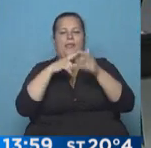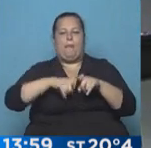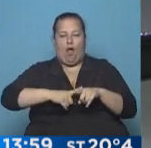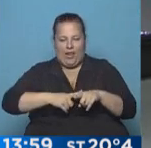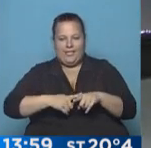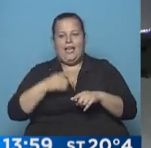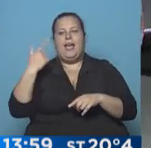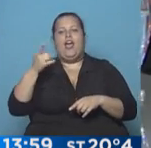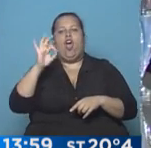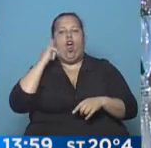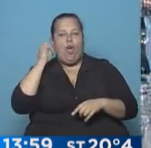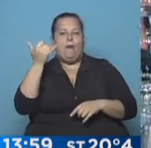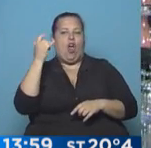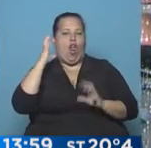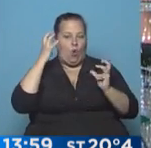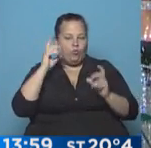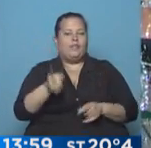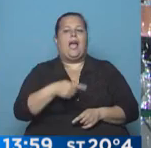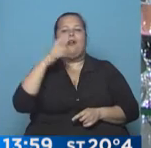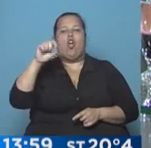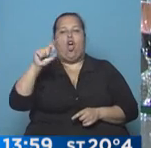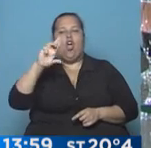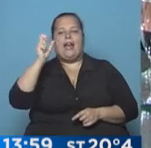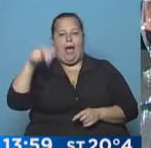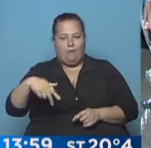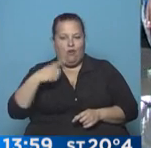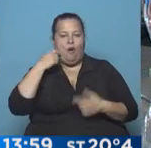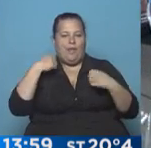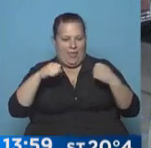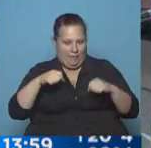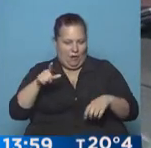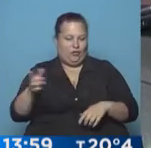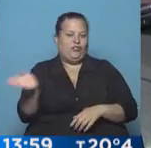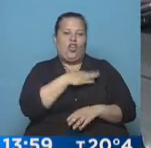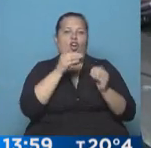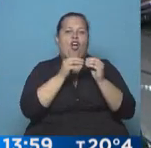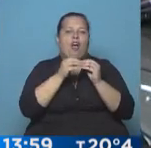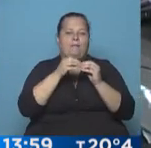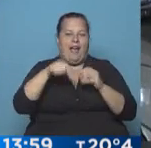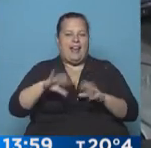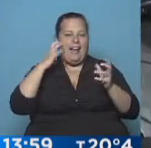política, por Marcela Godoy, mejor locutora, y por Coco Ramón, el hombre hace deportes. Mirá, todos los compañeros de